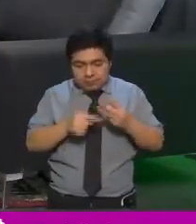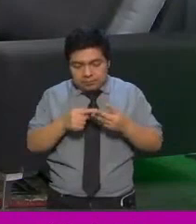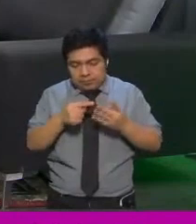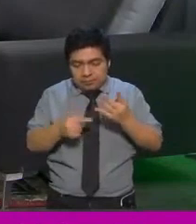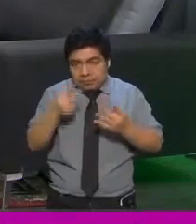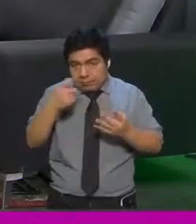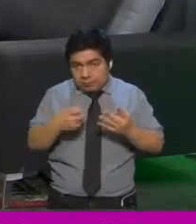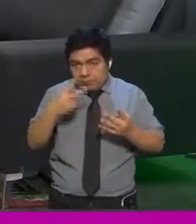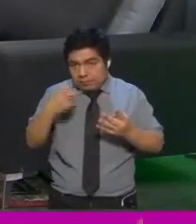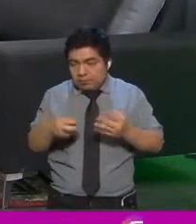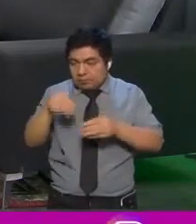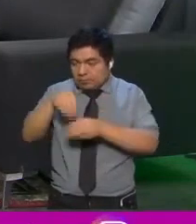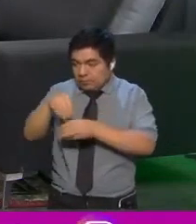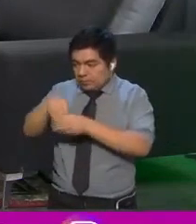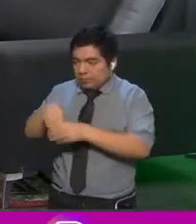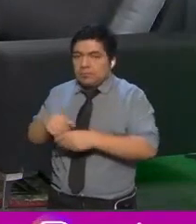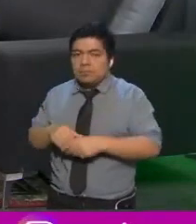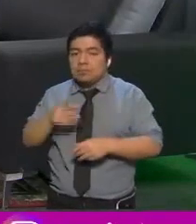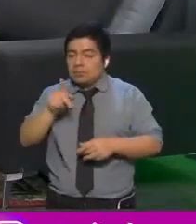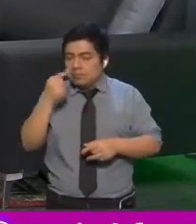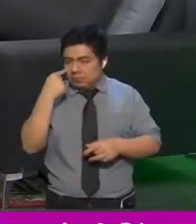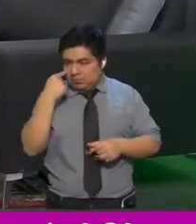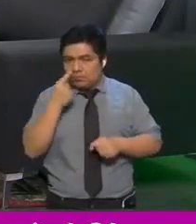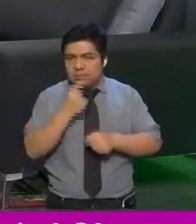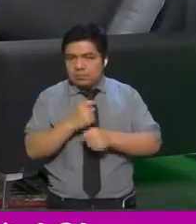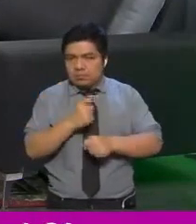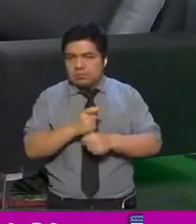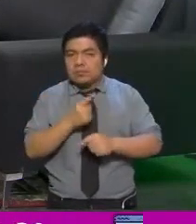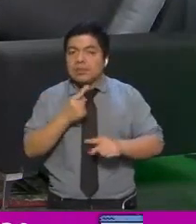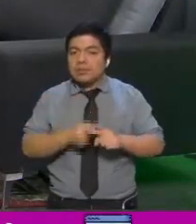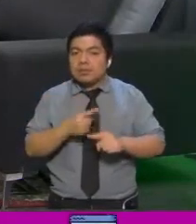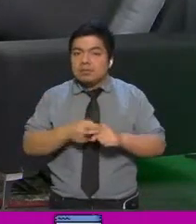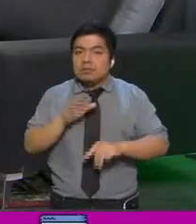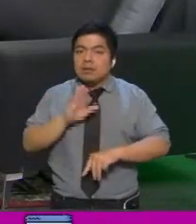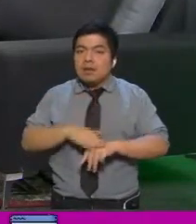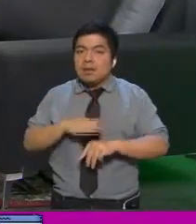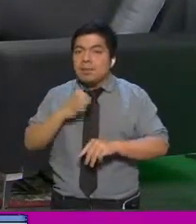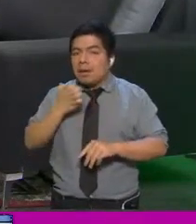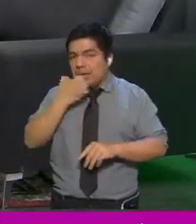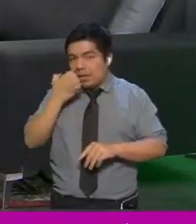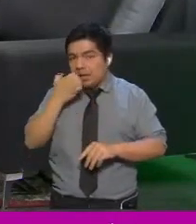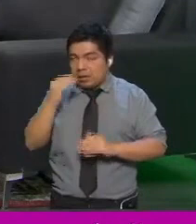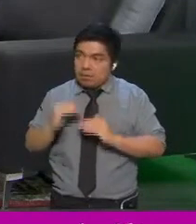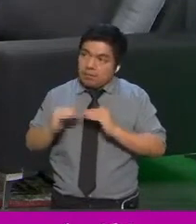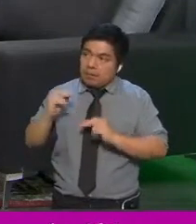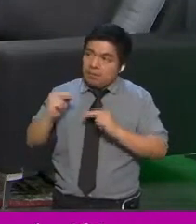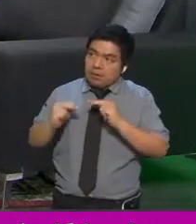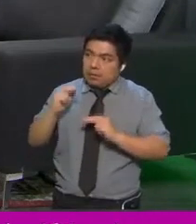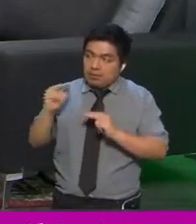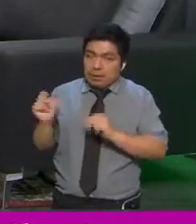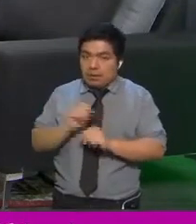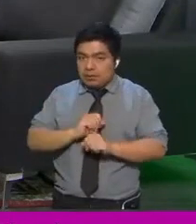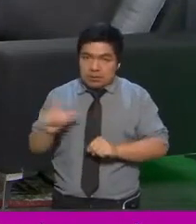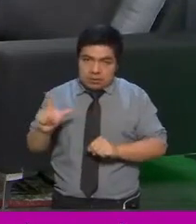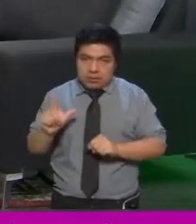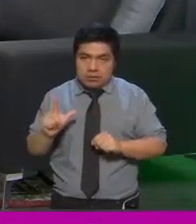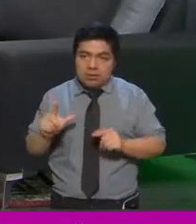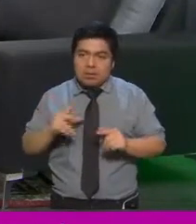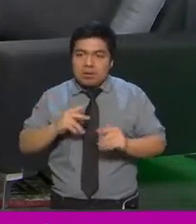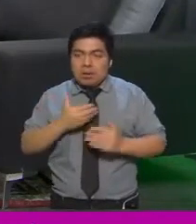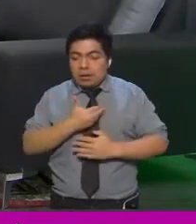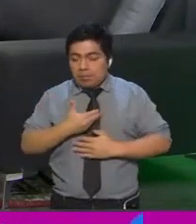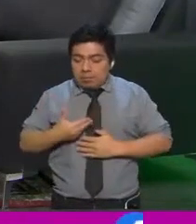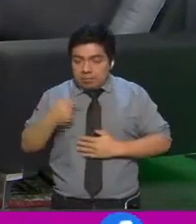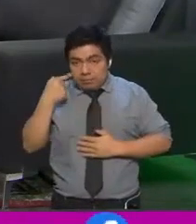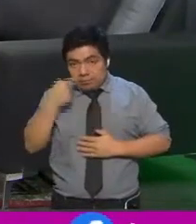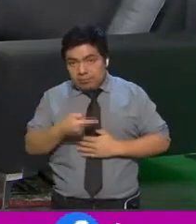escrutador en principio es por digamos que que Quien tenga mayor escolaridad ocupa el mayor Rango porque finalmente quien tiene la presidencia de la